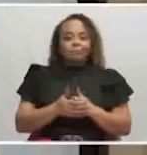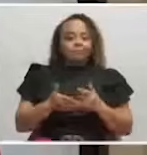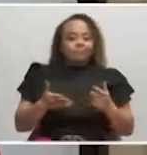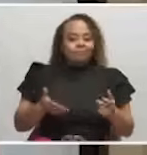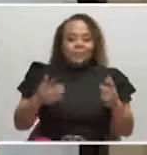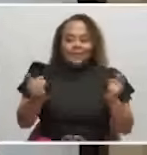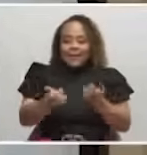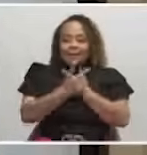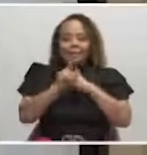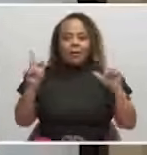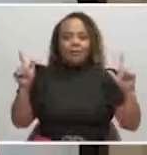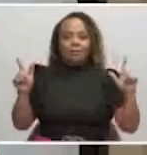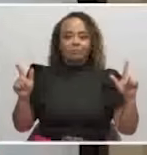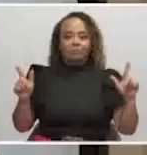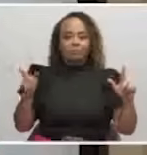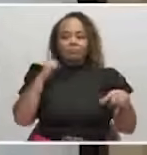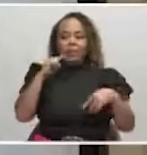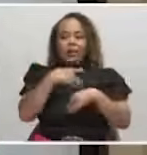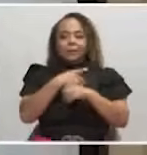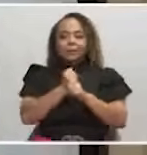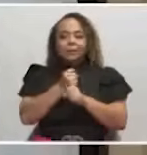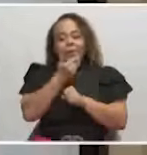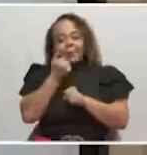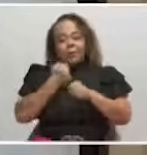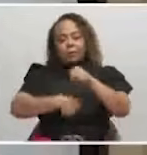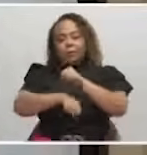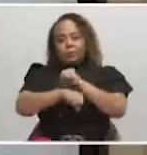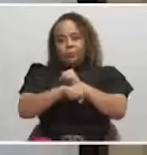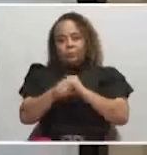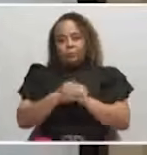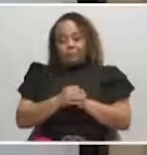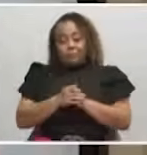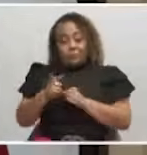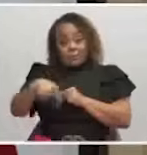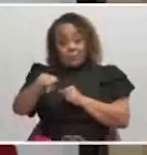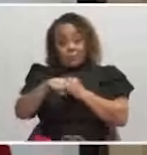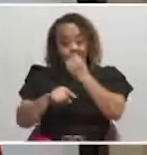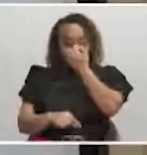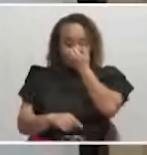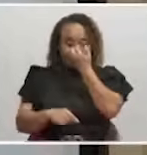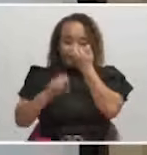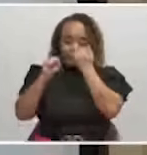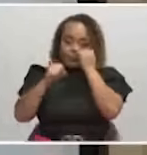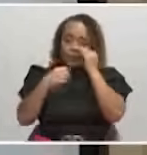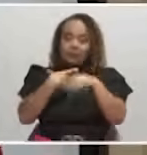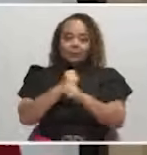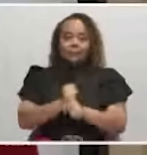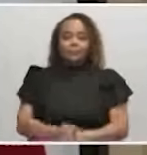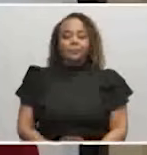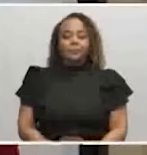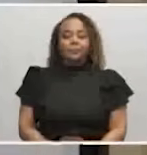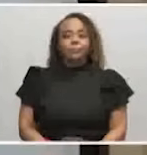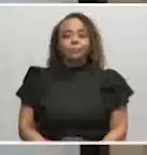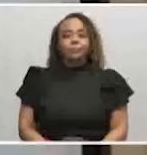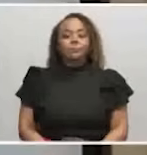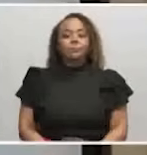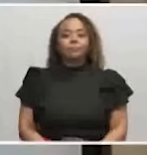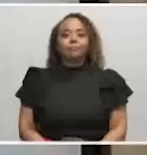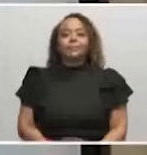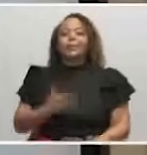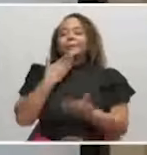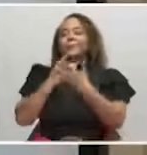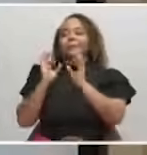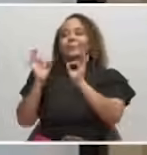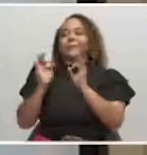se liberen a hacer el mejor fútbol que ellos pueden hacer, ¿verdad? Bueno, muy